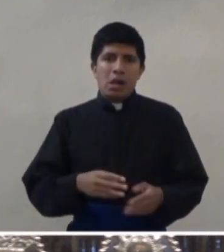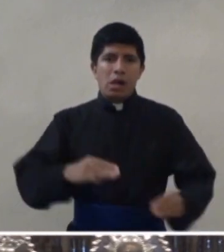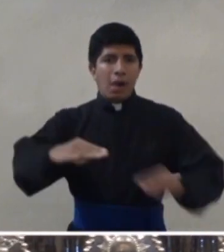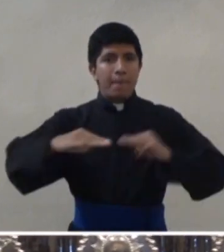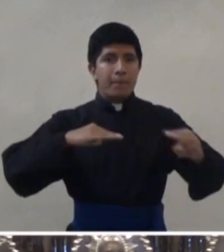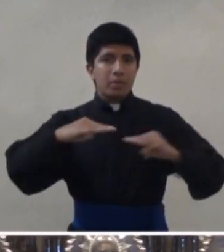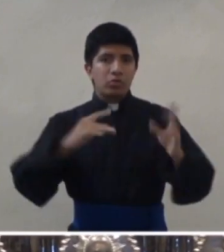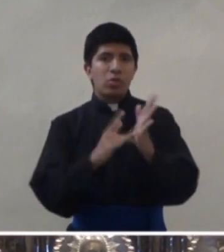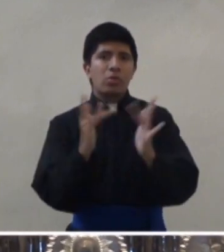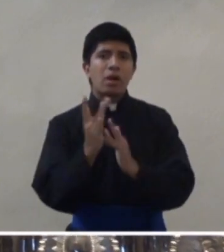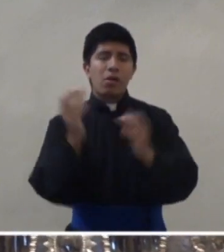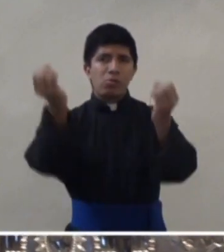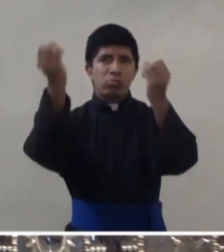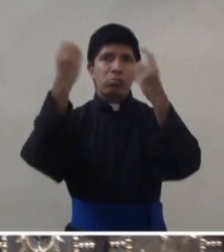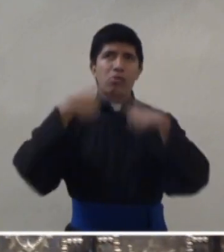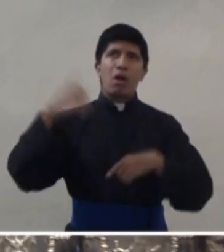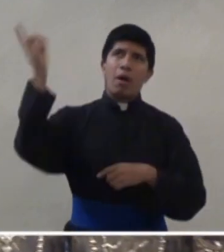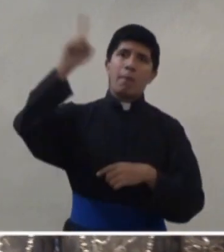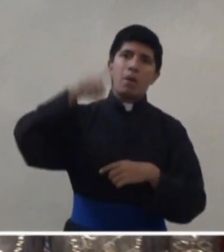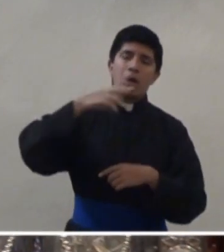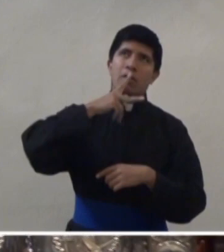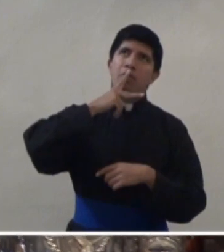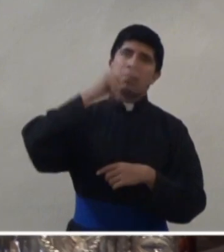Jesús ha recibido del Padre.